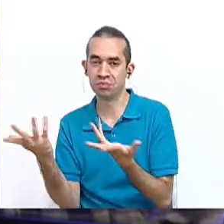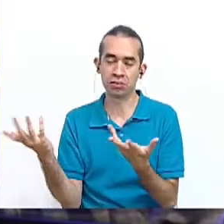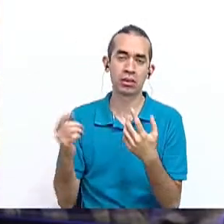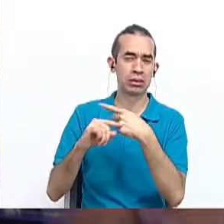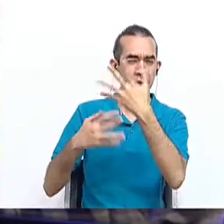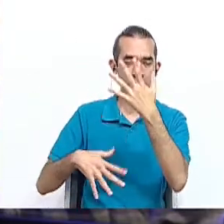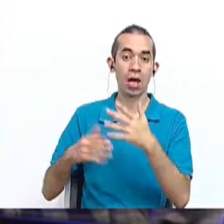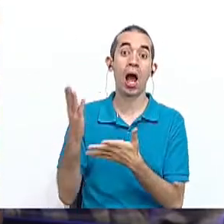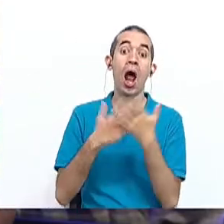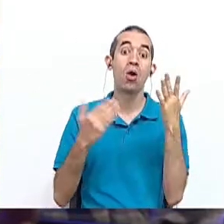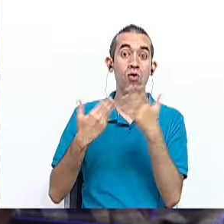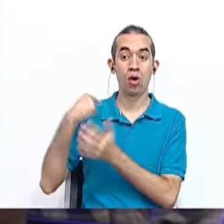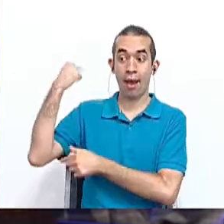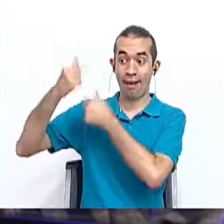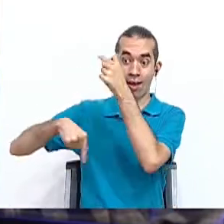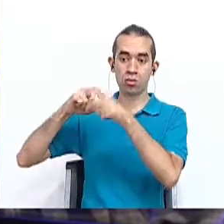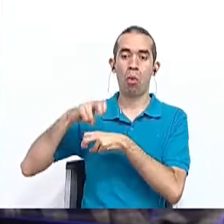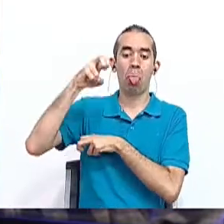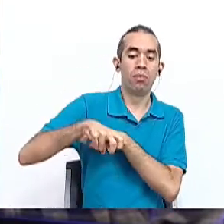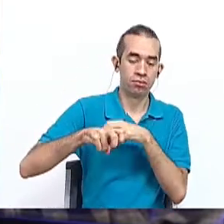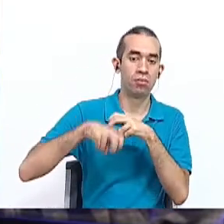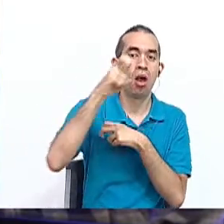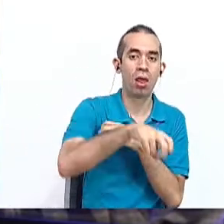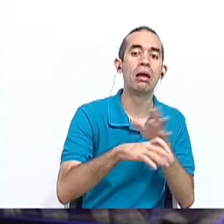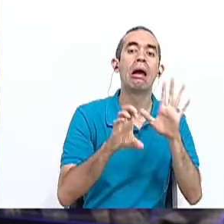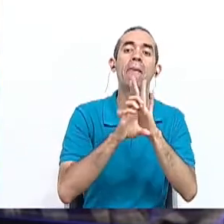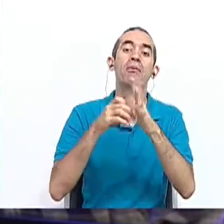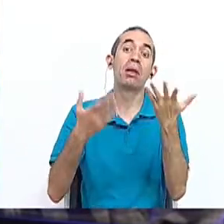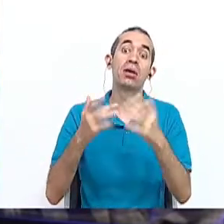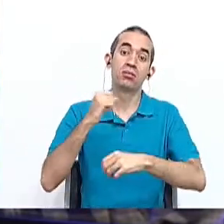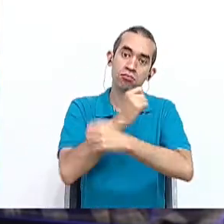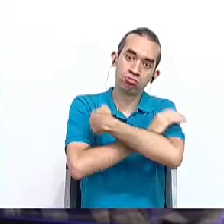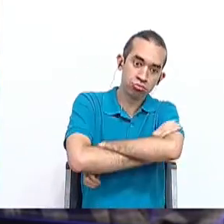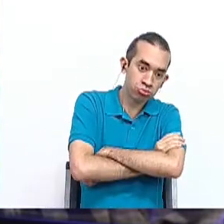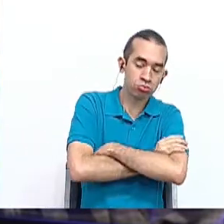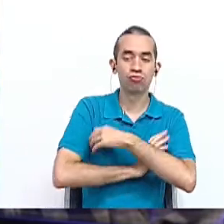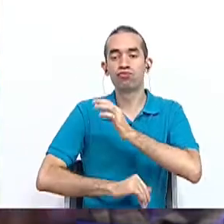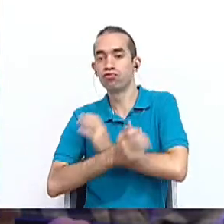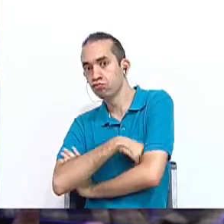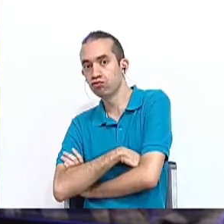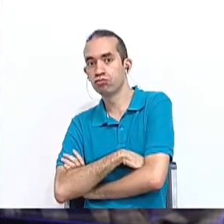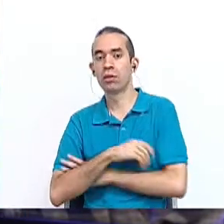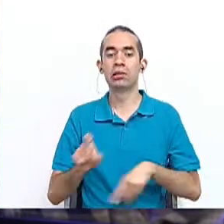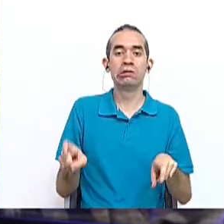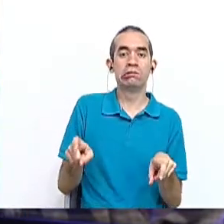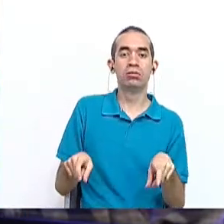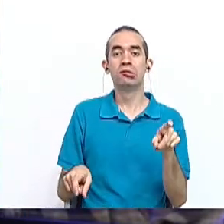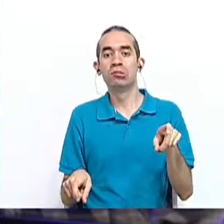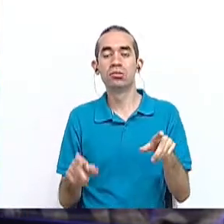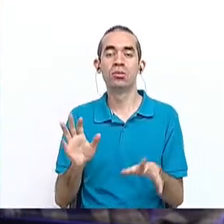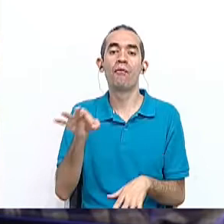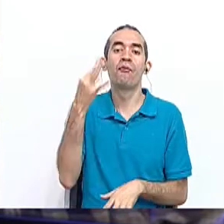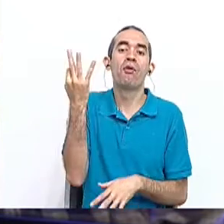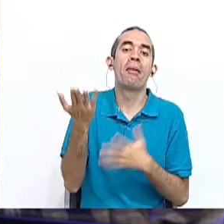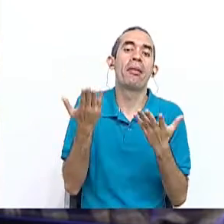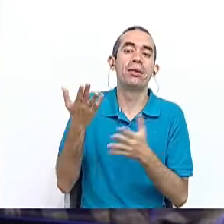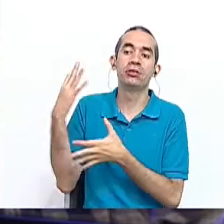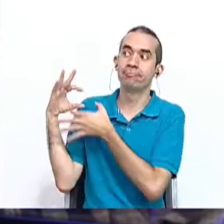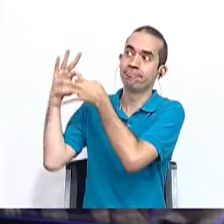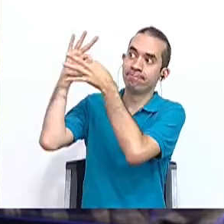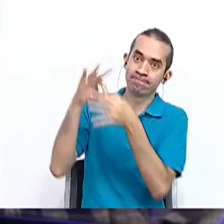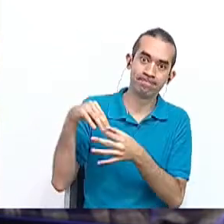tarea de averiguar si la forma en que cruzamos los brazos o que movemos las piernas la heredamos de nuestros antepasados. Y